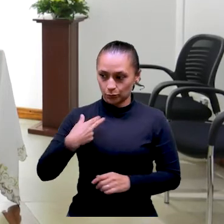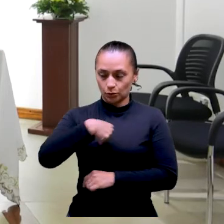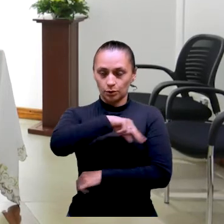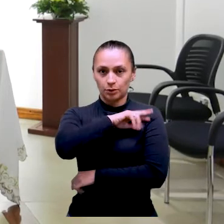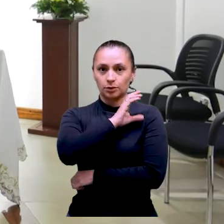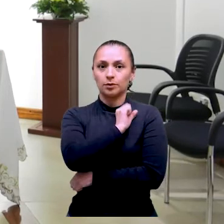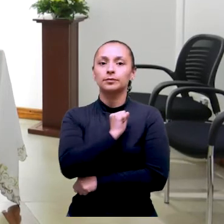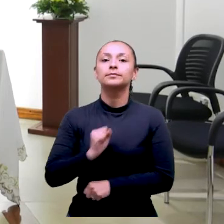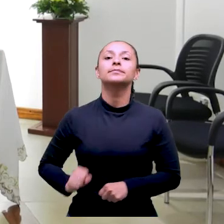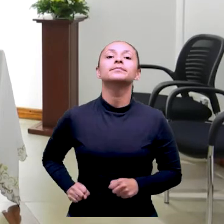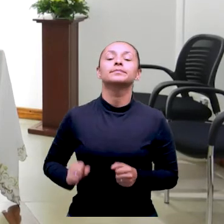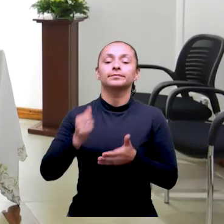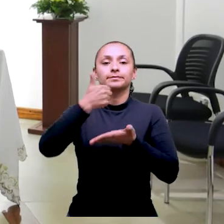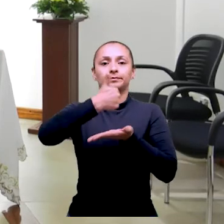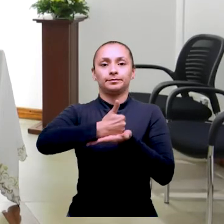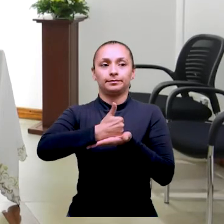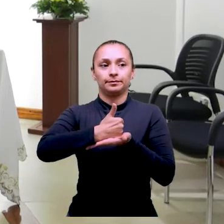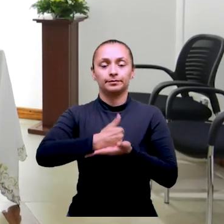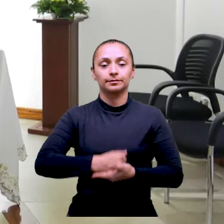señor amén